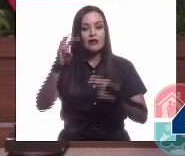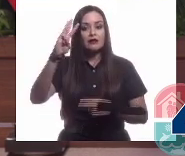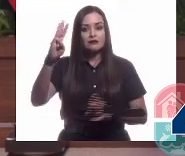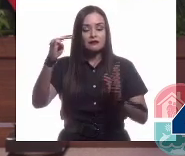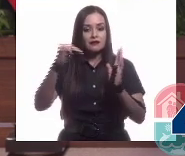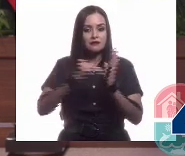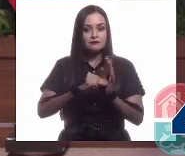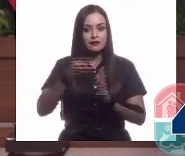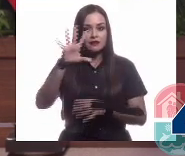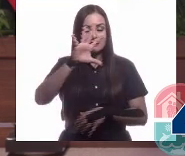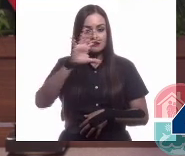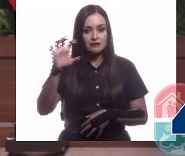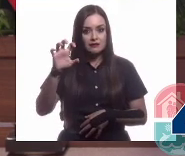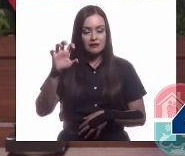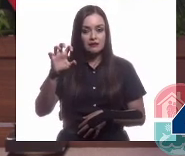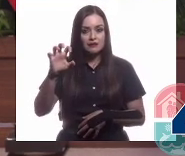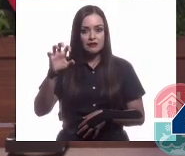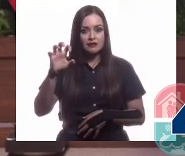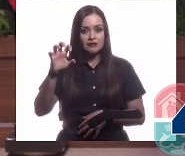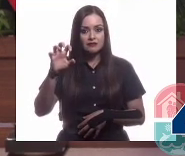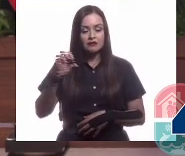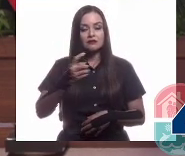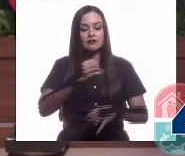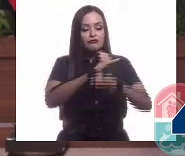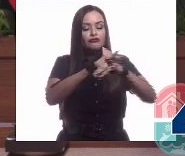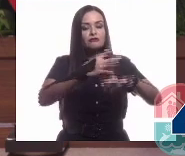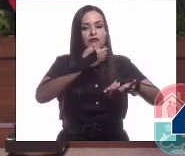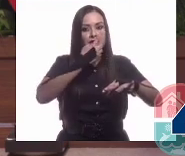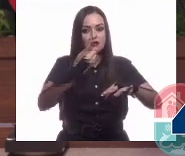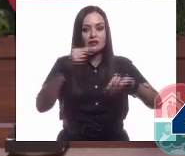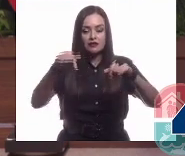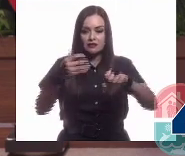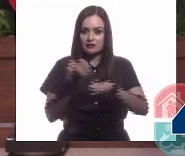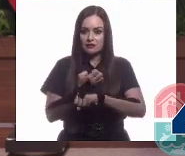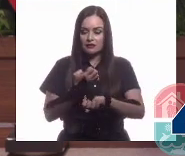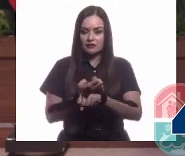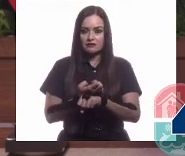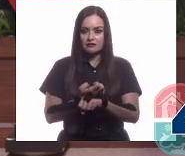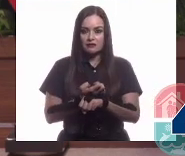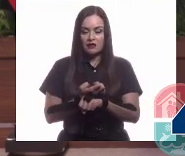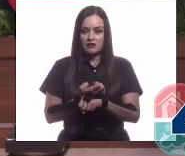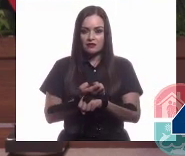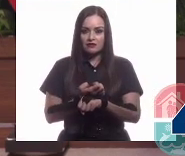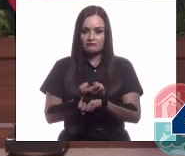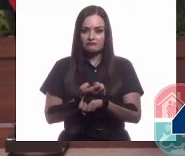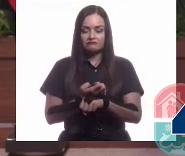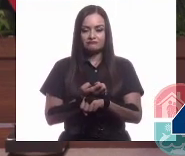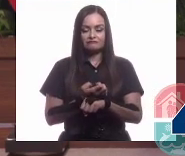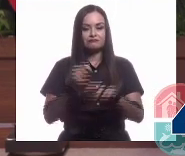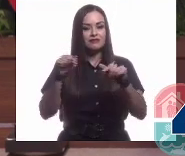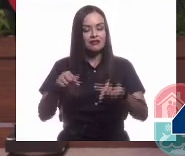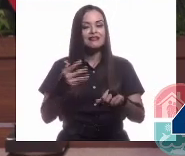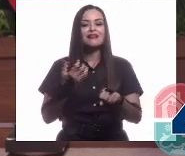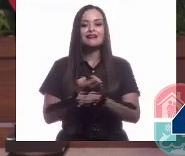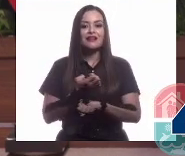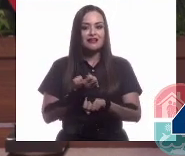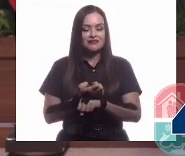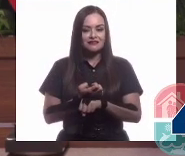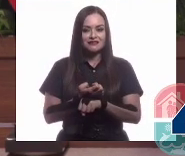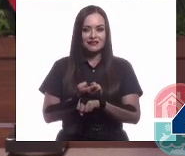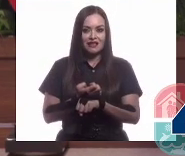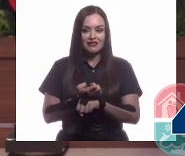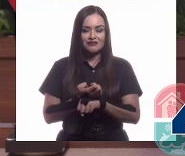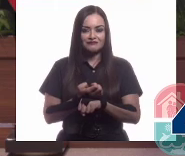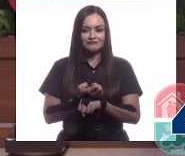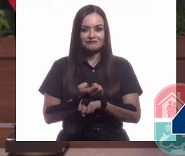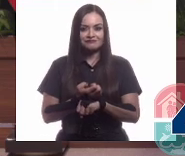3,535 declaraciones patrimoniales. Fuimos el primer estado, aquí Pancho dice que fueron ellos, yo digo que fuimos nosotros, pero si mal